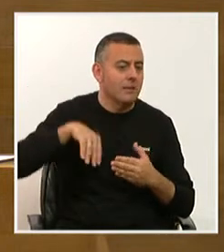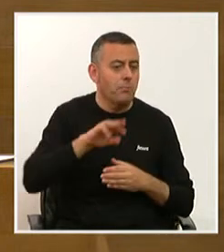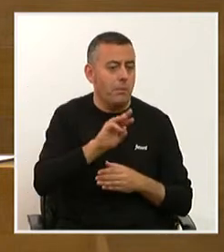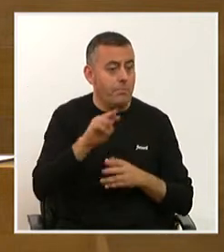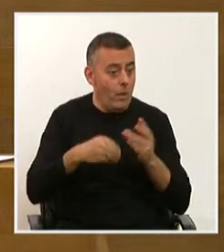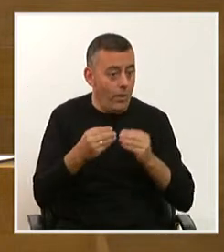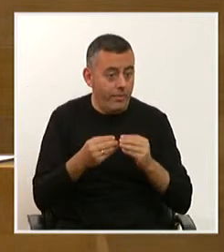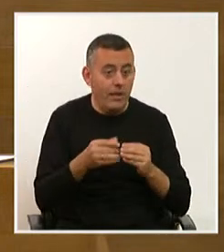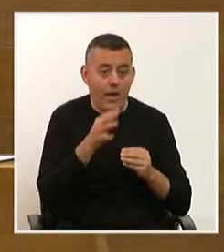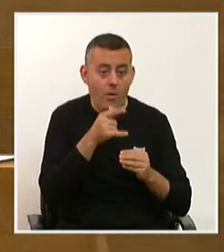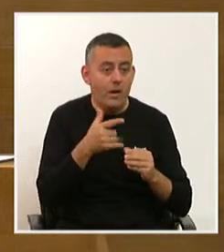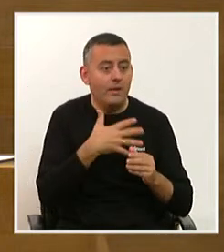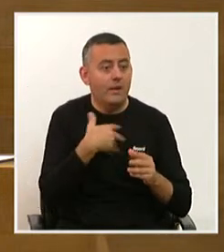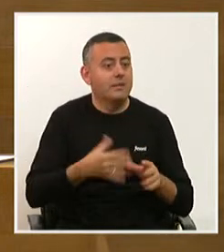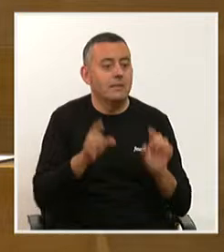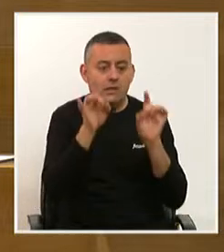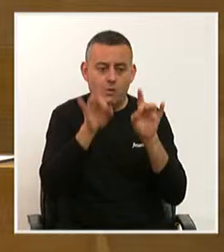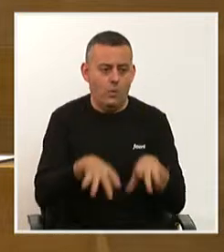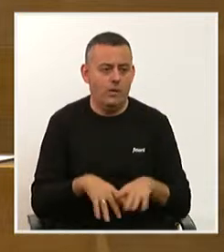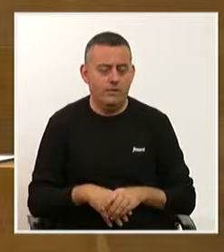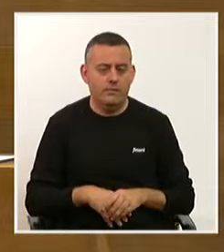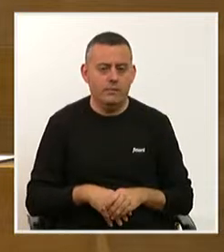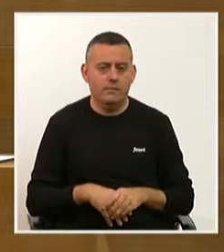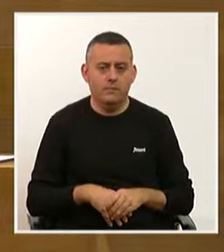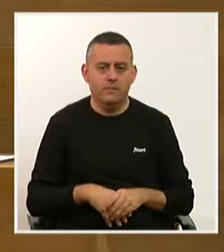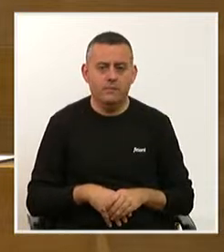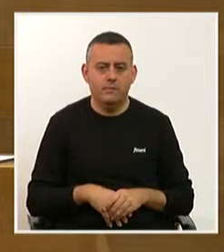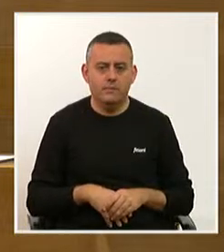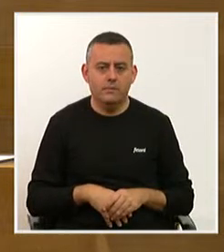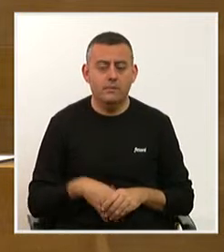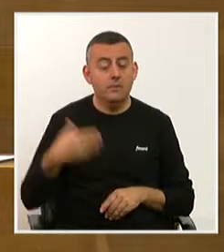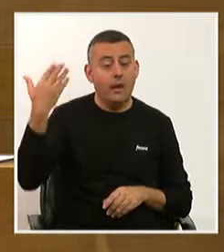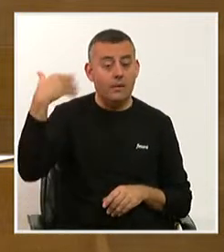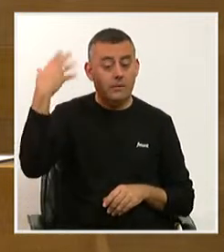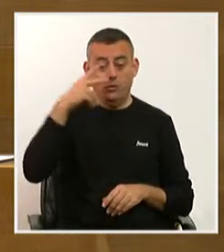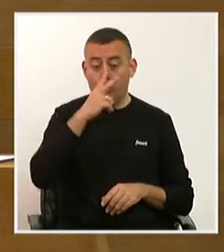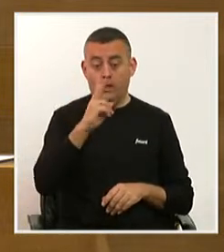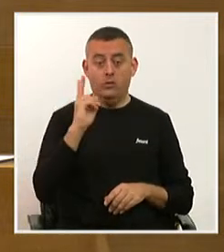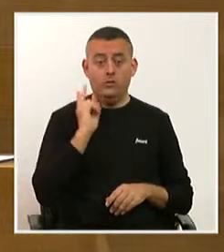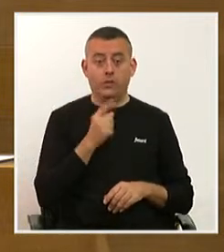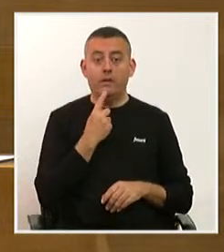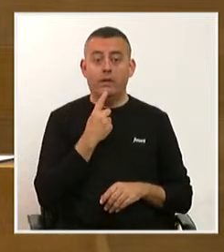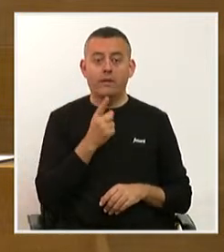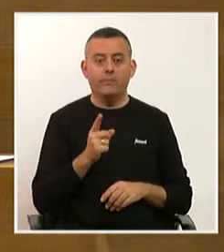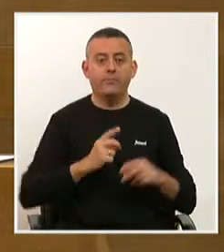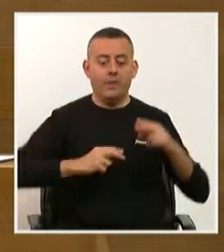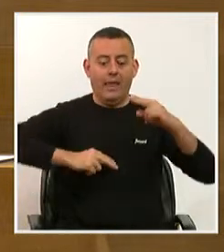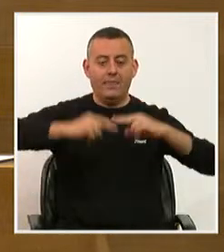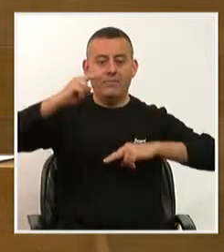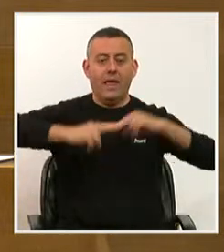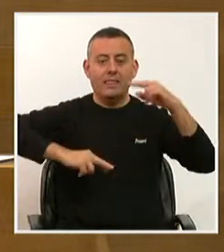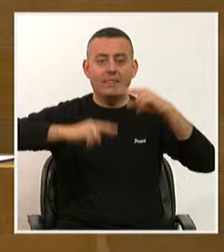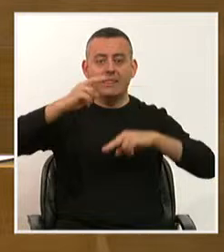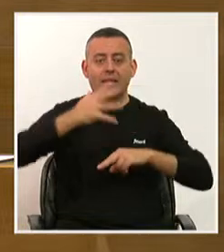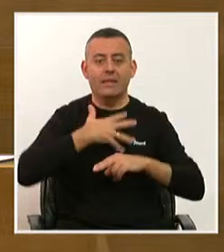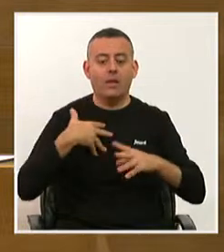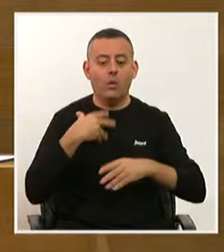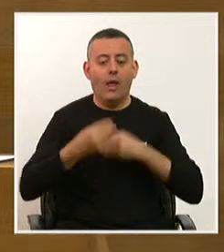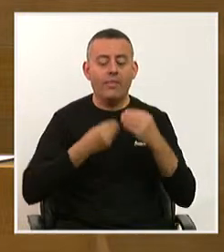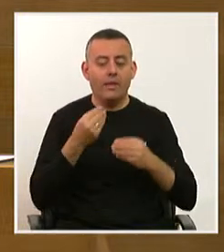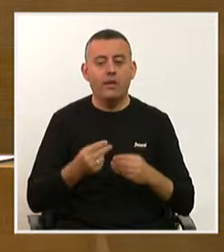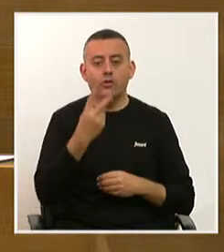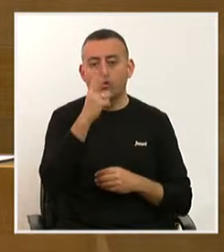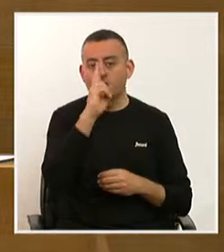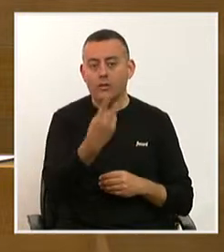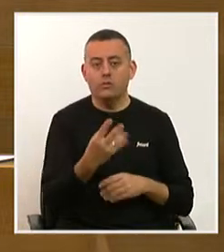tornar aer Cos van que acabar el botánic va